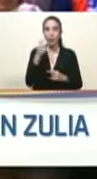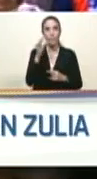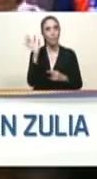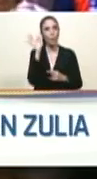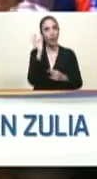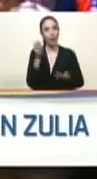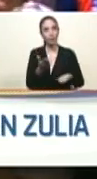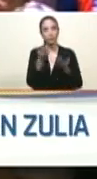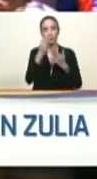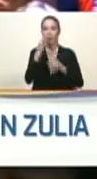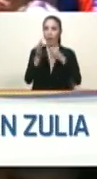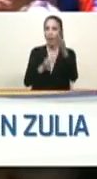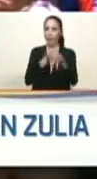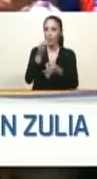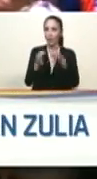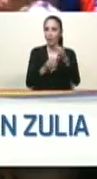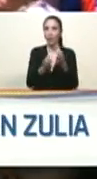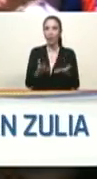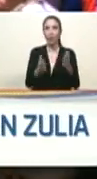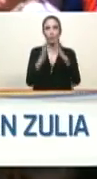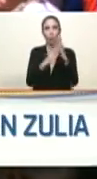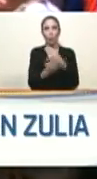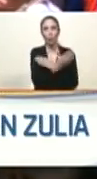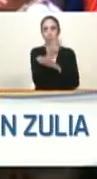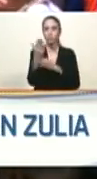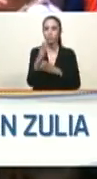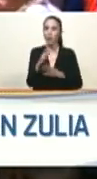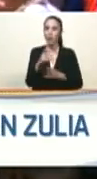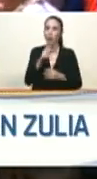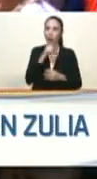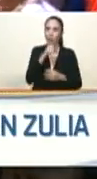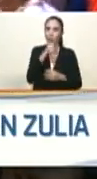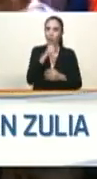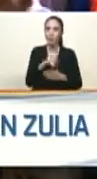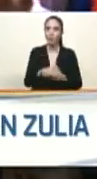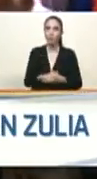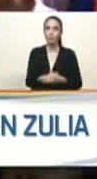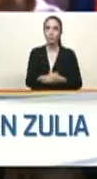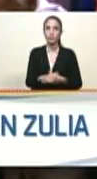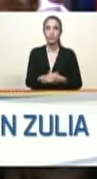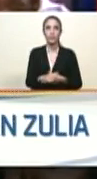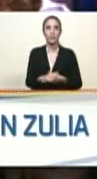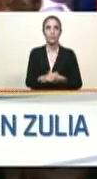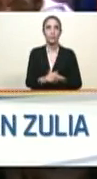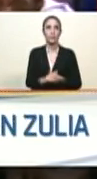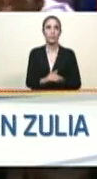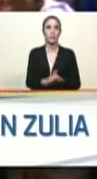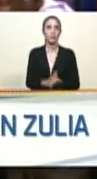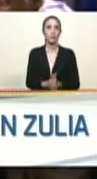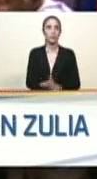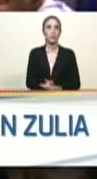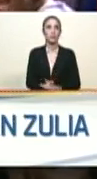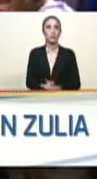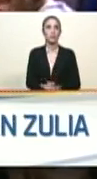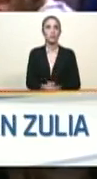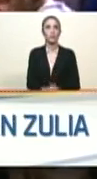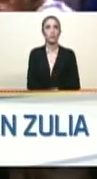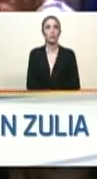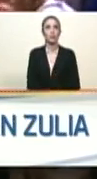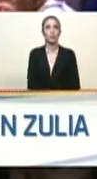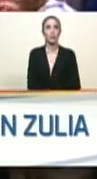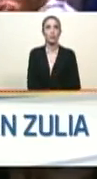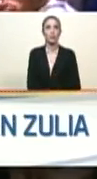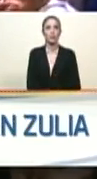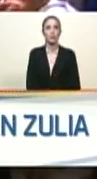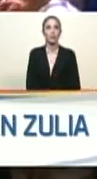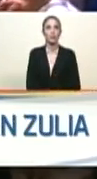Molleda nos dé un mensaje en nombre de estos adultos. Pero mira, tenemos, camarada Molleda, tenemos total de población